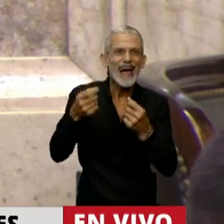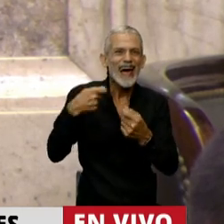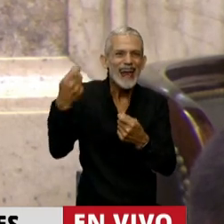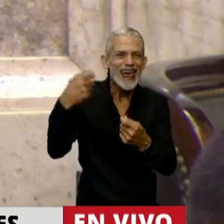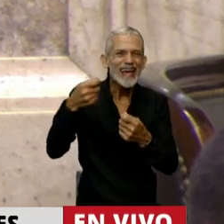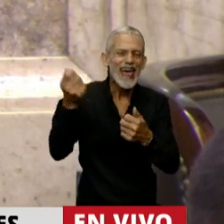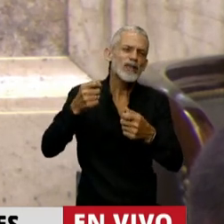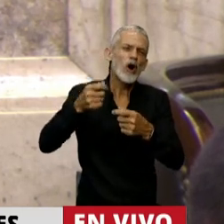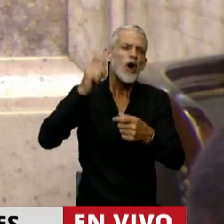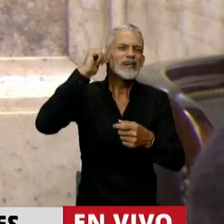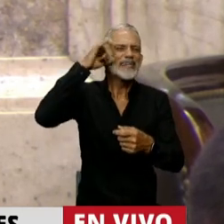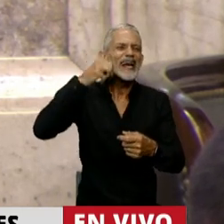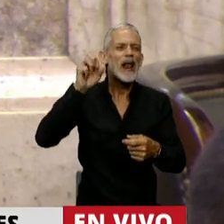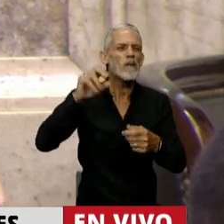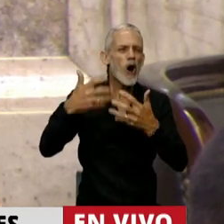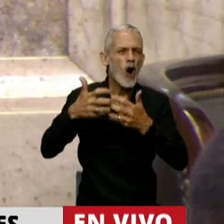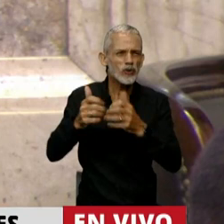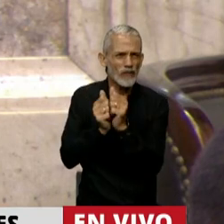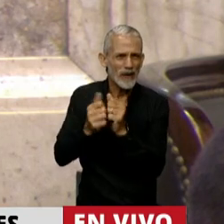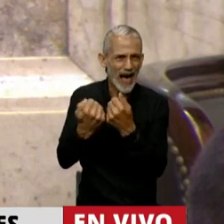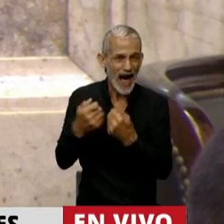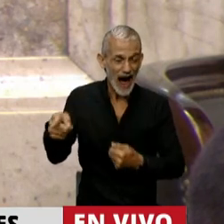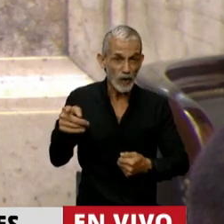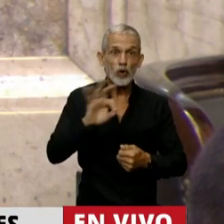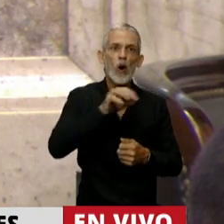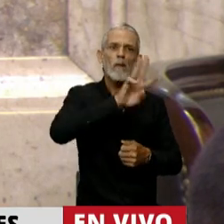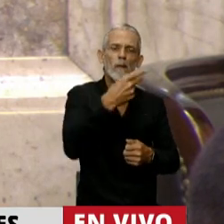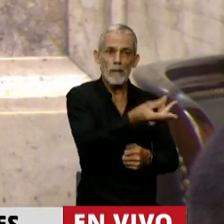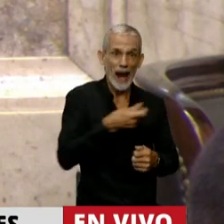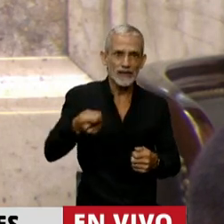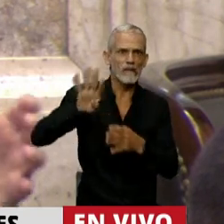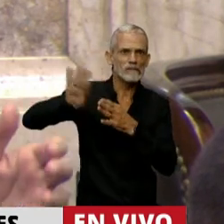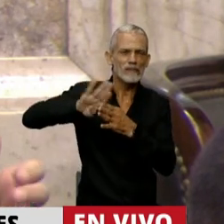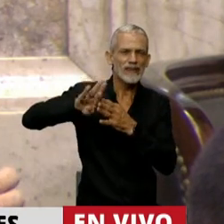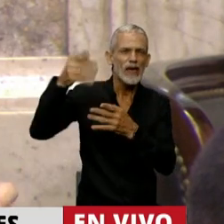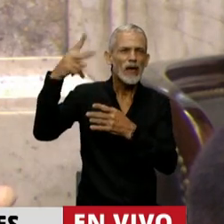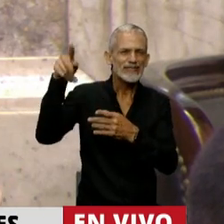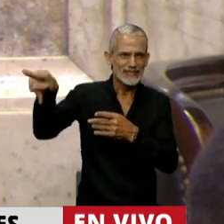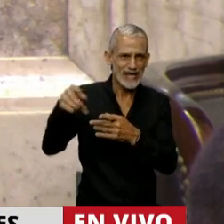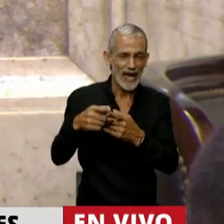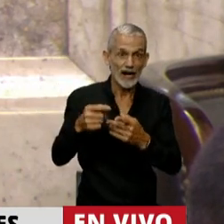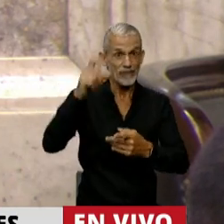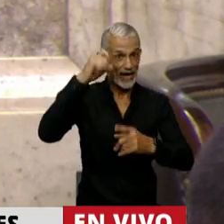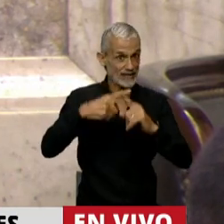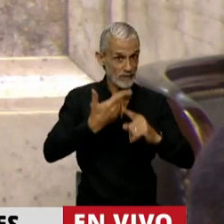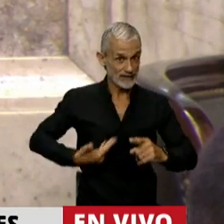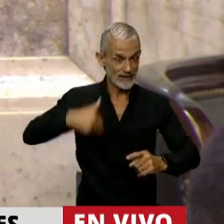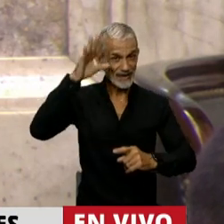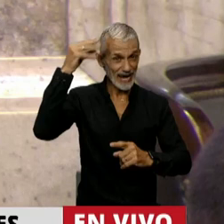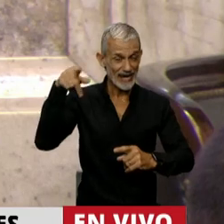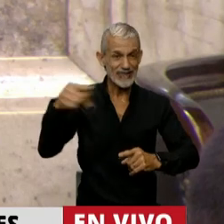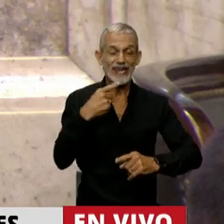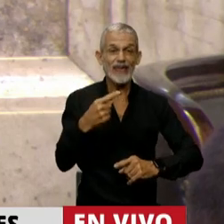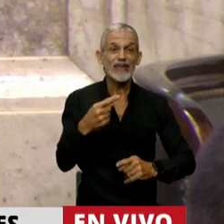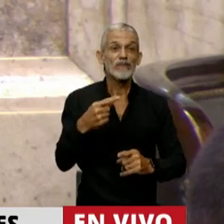la General Motors, para usar la plata del ANSES para pagar la deuda externa. Fue la expresidenta que dijo